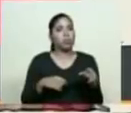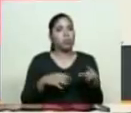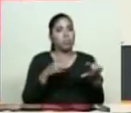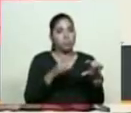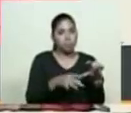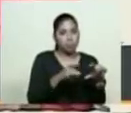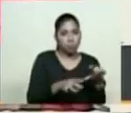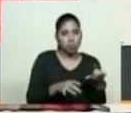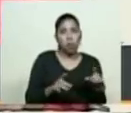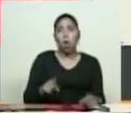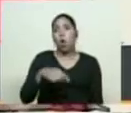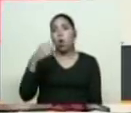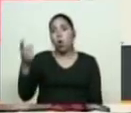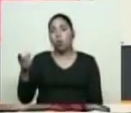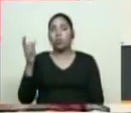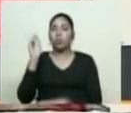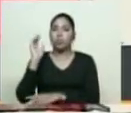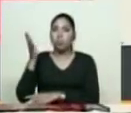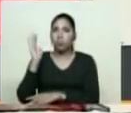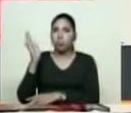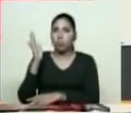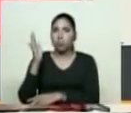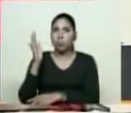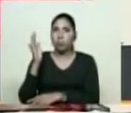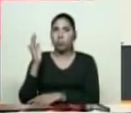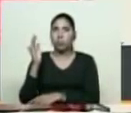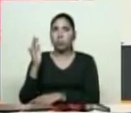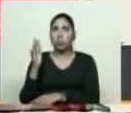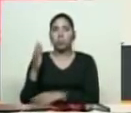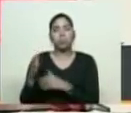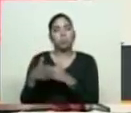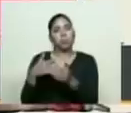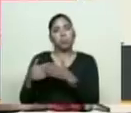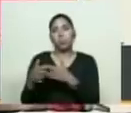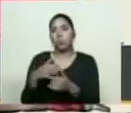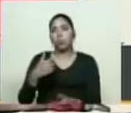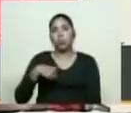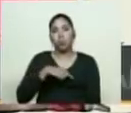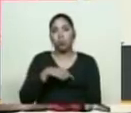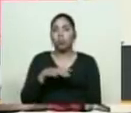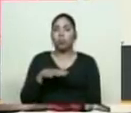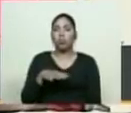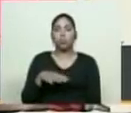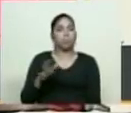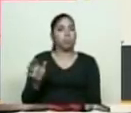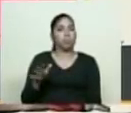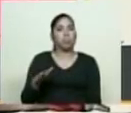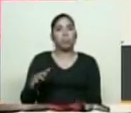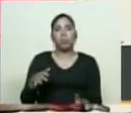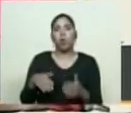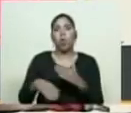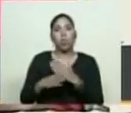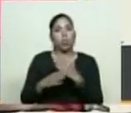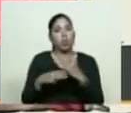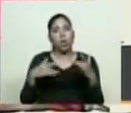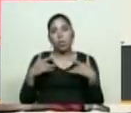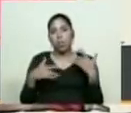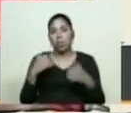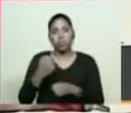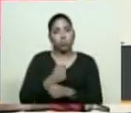de UVC, y estará el gobierno nacional desplegado atendiendo al parto humanizado. Es un